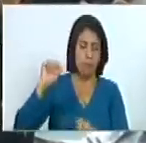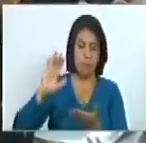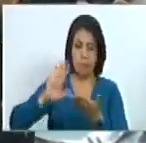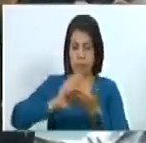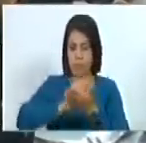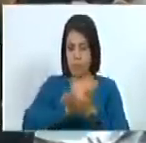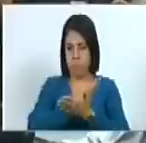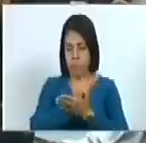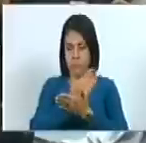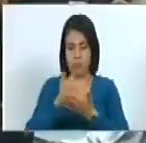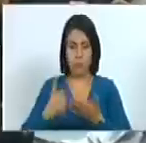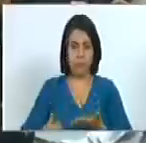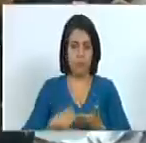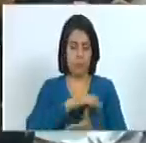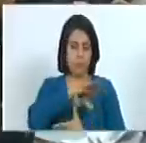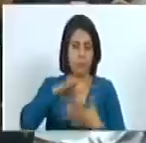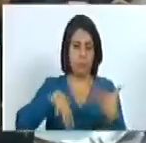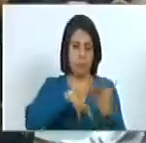intentos de